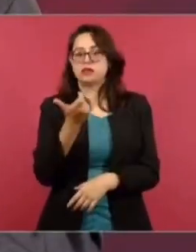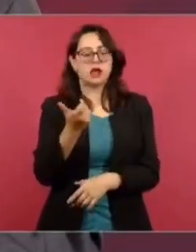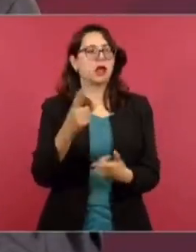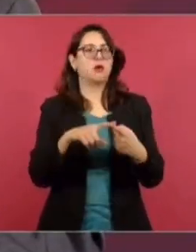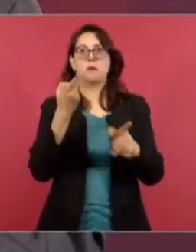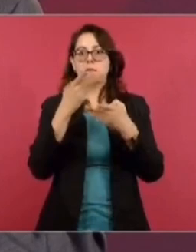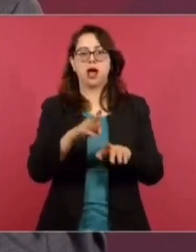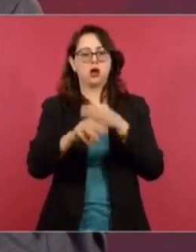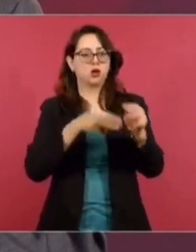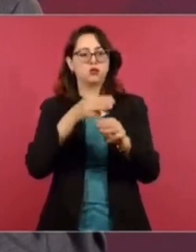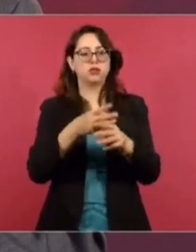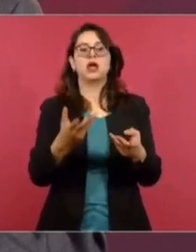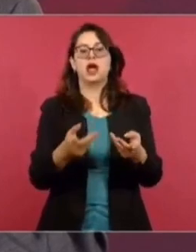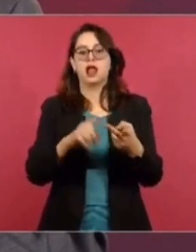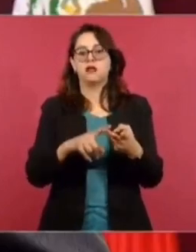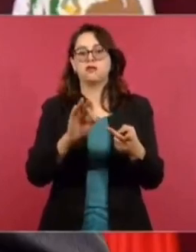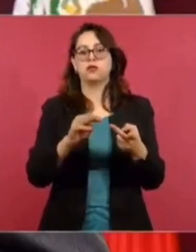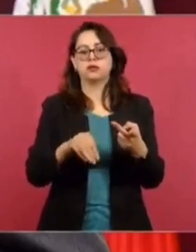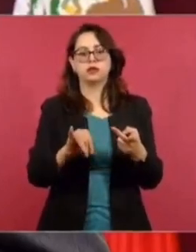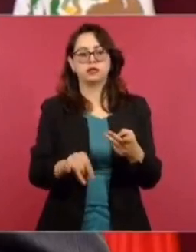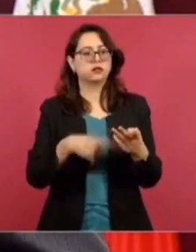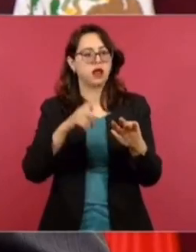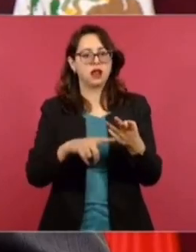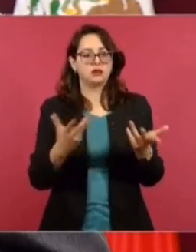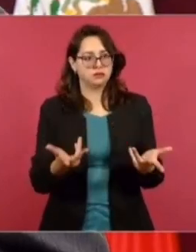el Banco Mundial, el Fondo Monetario Internacional,